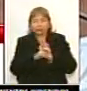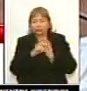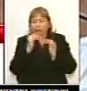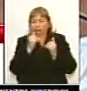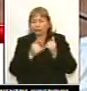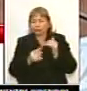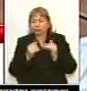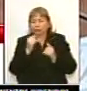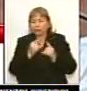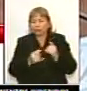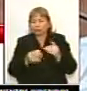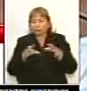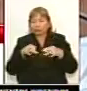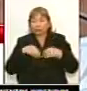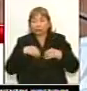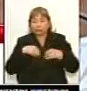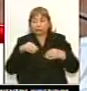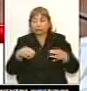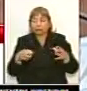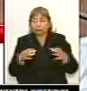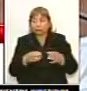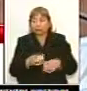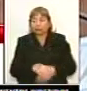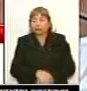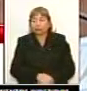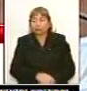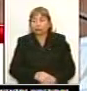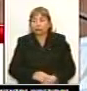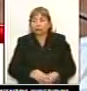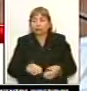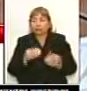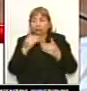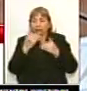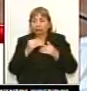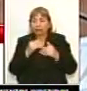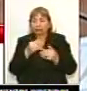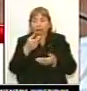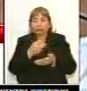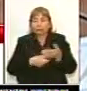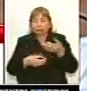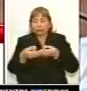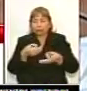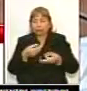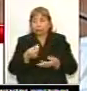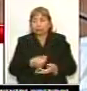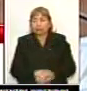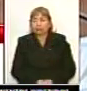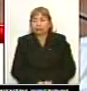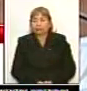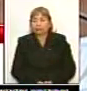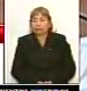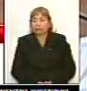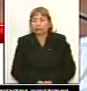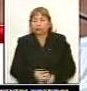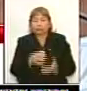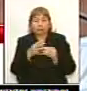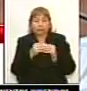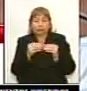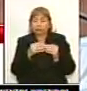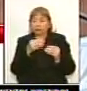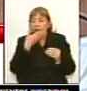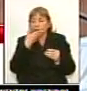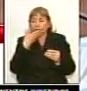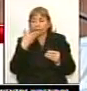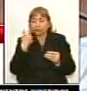últimos tiempos ha aprobado este Congreso. Ha dinamizado la economía, ha producido